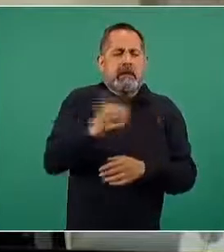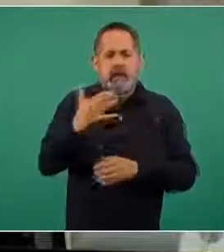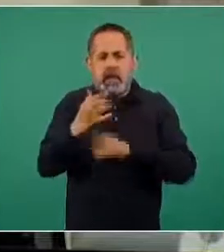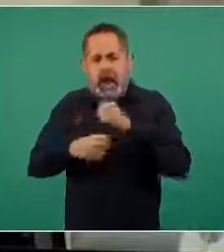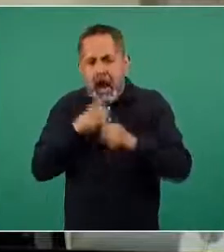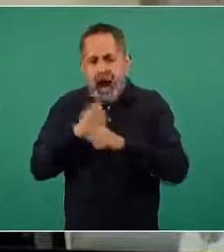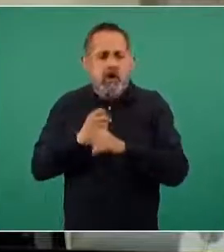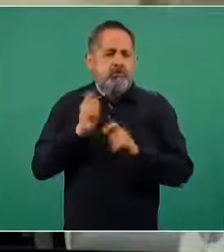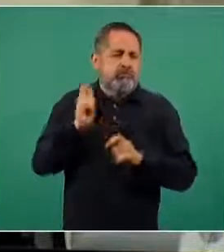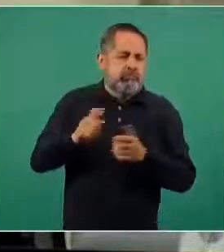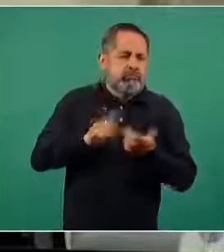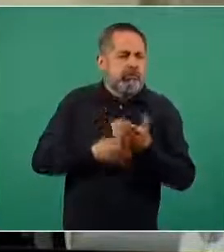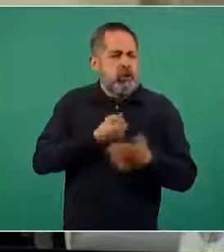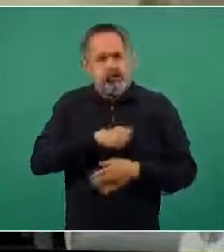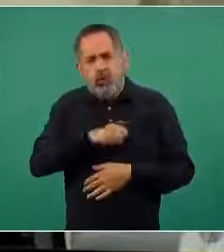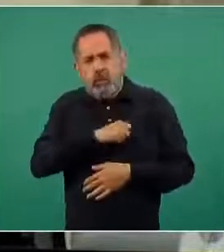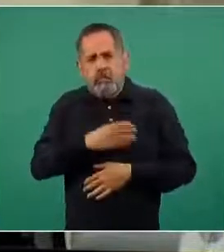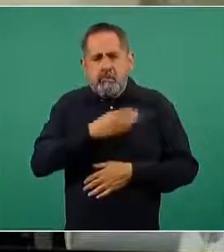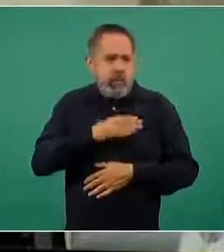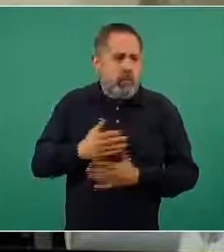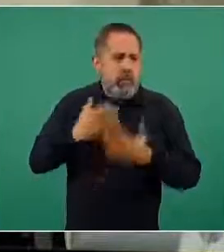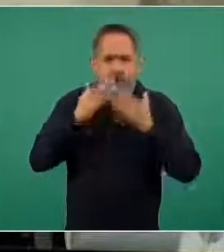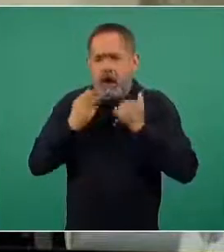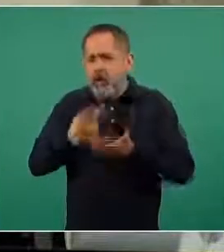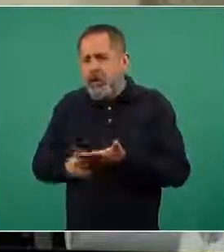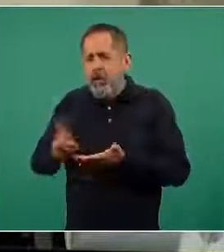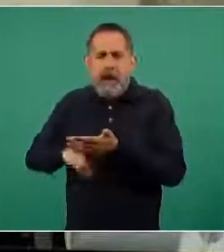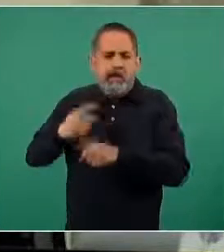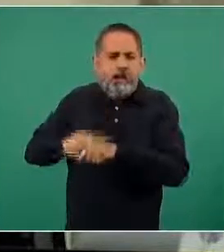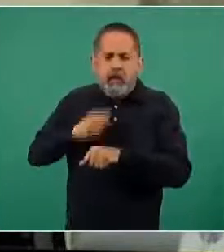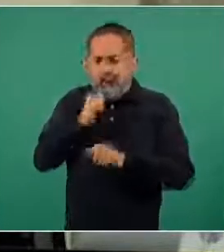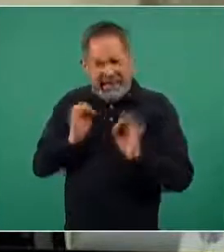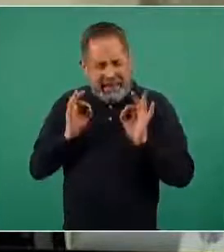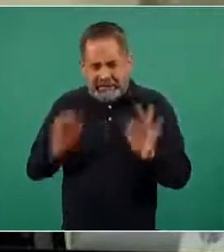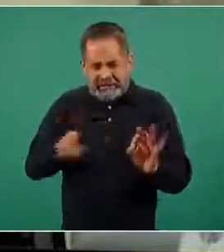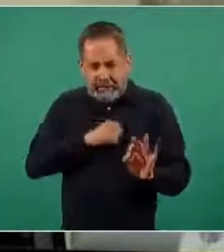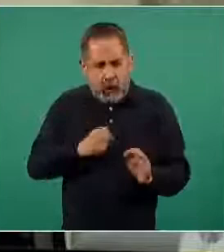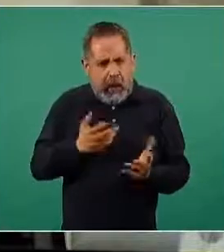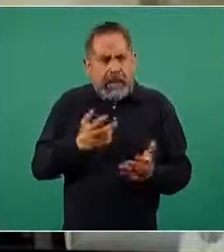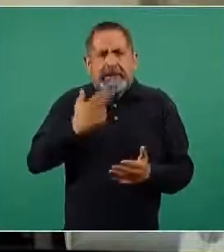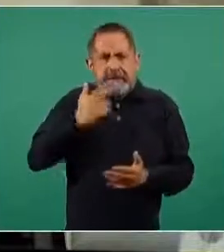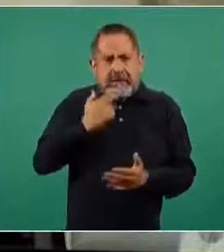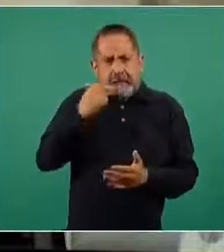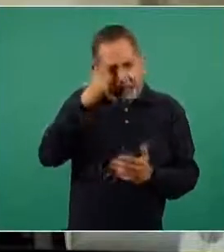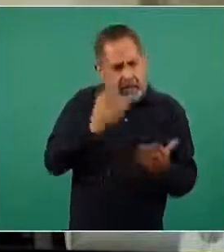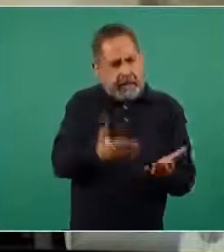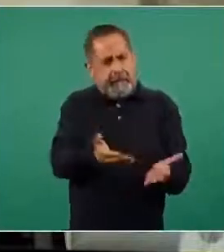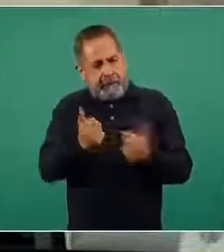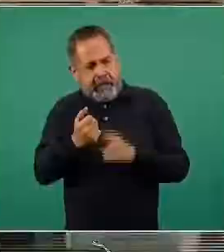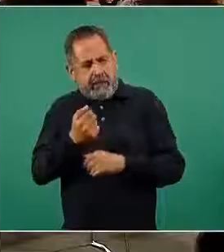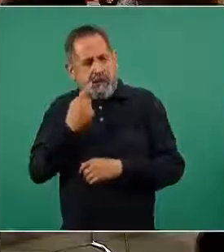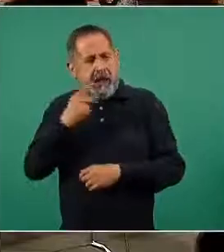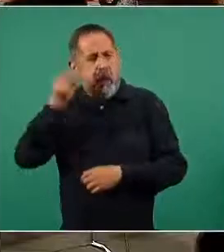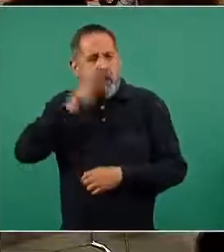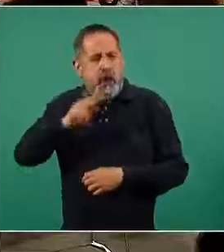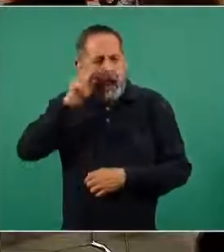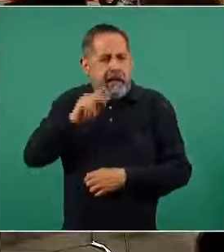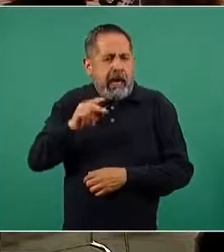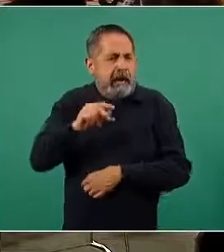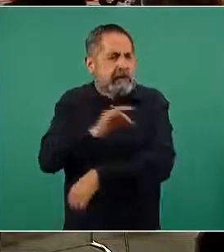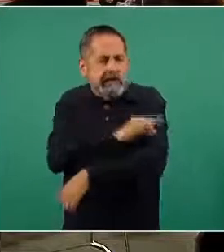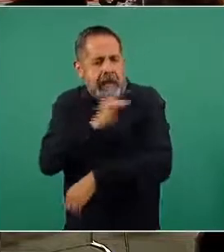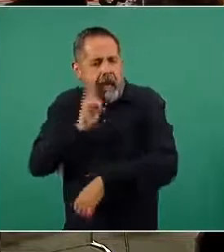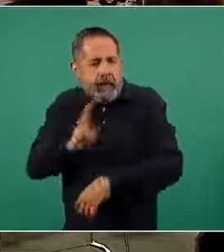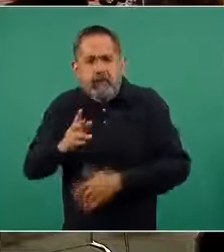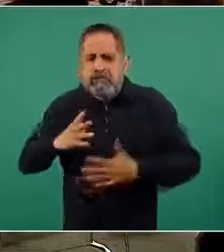edad, que tengan buen estado de salud, que no tengan comorbilidades, y que, bueno, de alguna manera es un modo que tenemos las personas